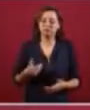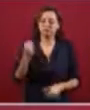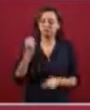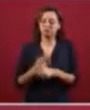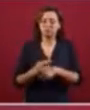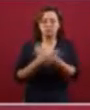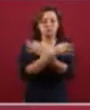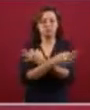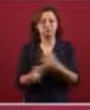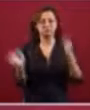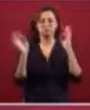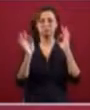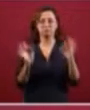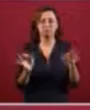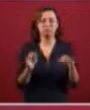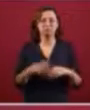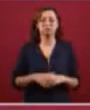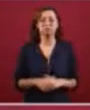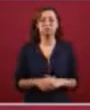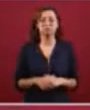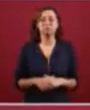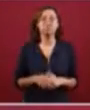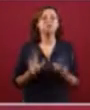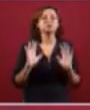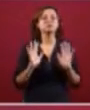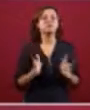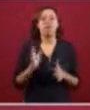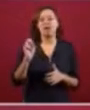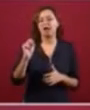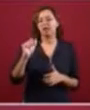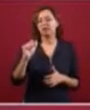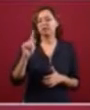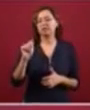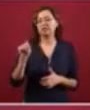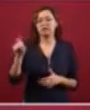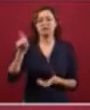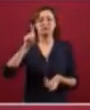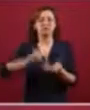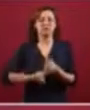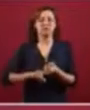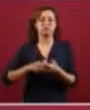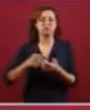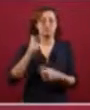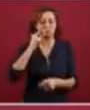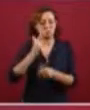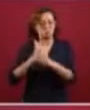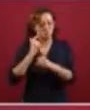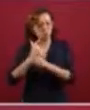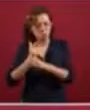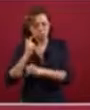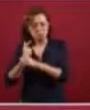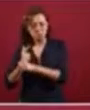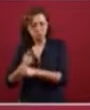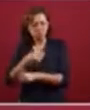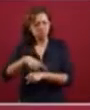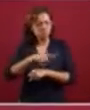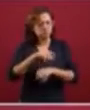que están canceladas en el SAT, que se constató que no han hecho